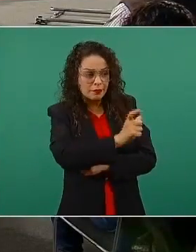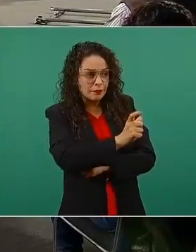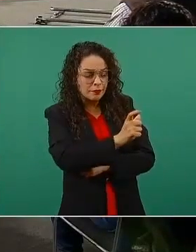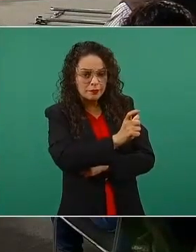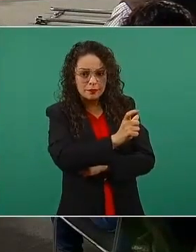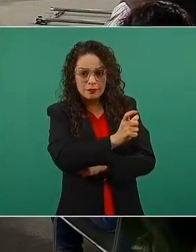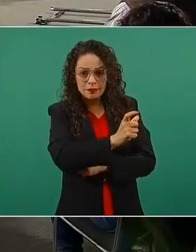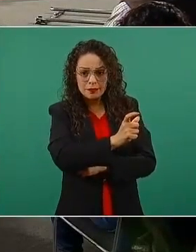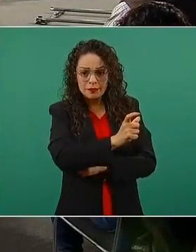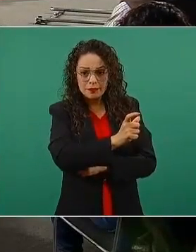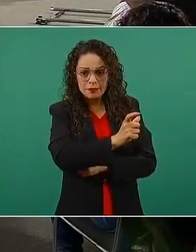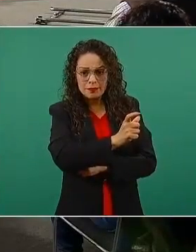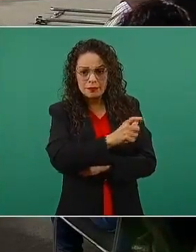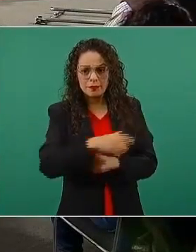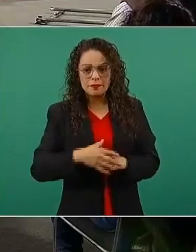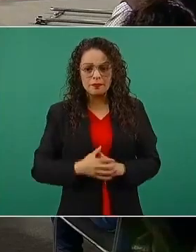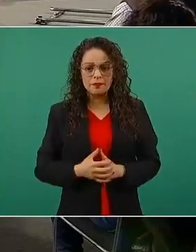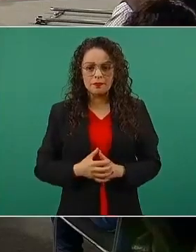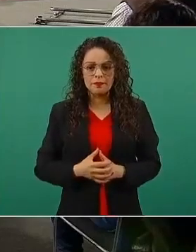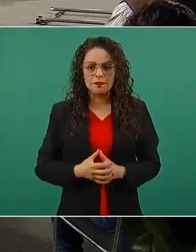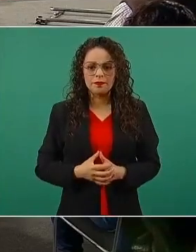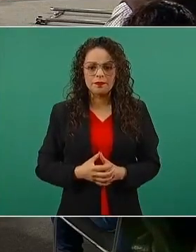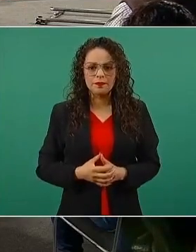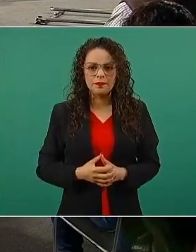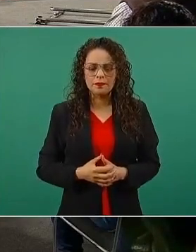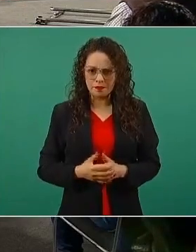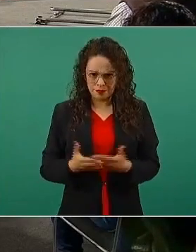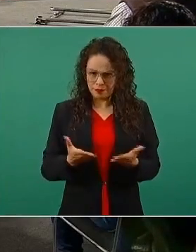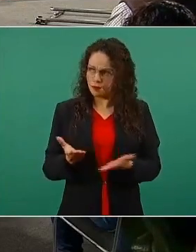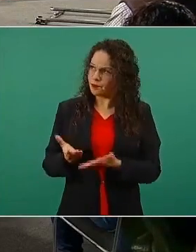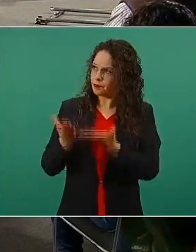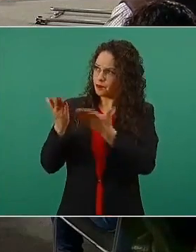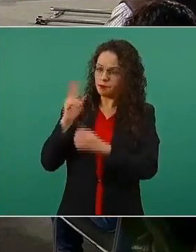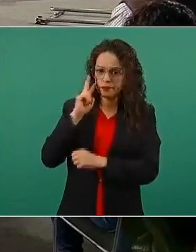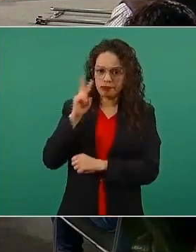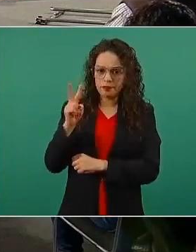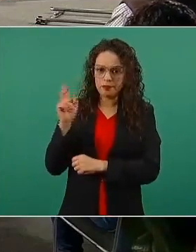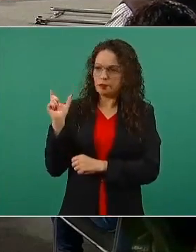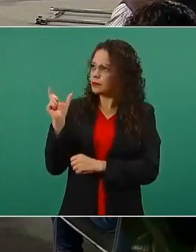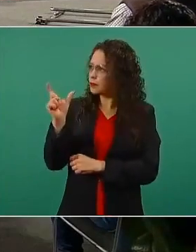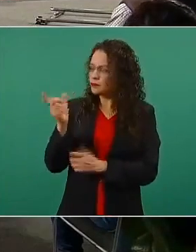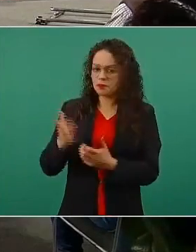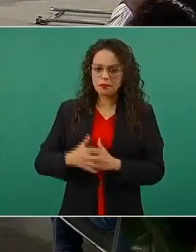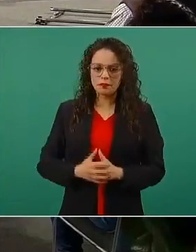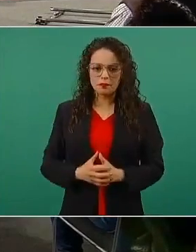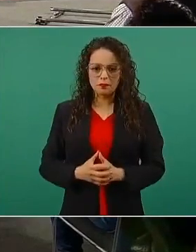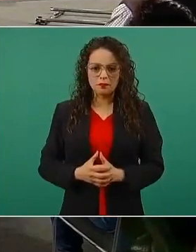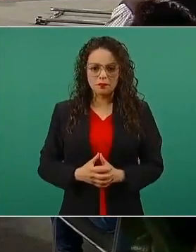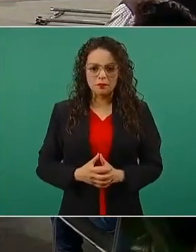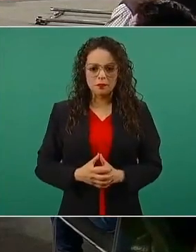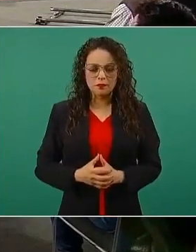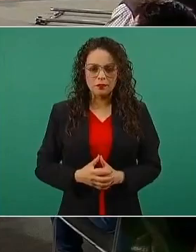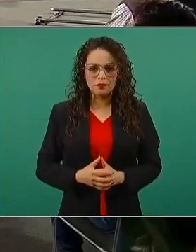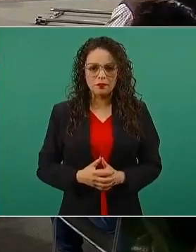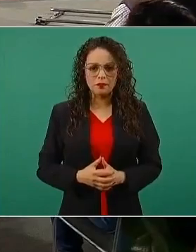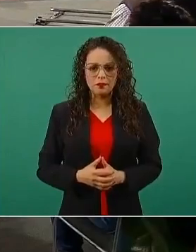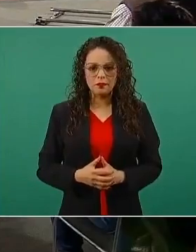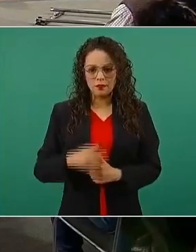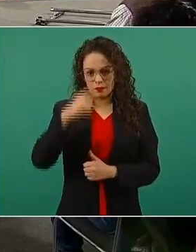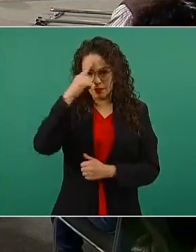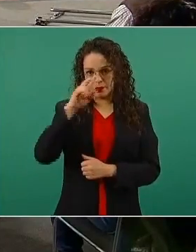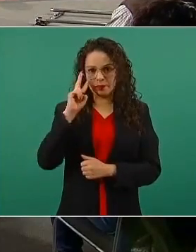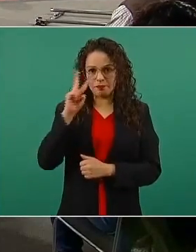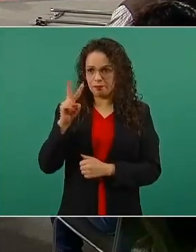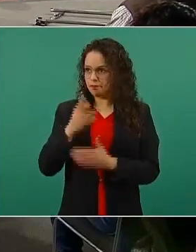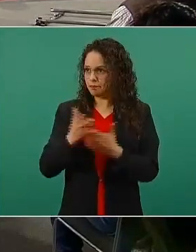decencia y mucho menos respeto para las instituciones y para los mexicanos dijeron señalaron que por un lado el presidente